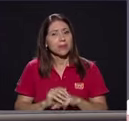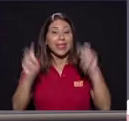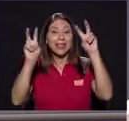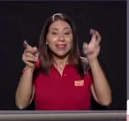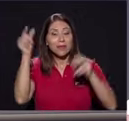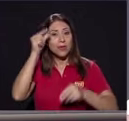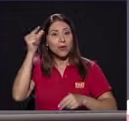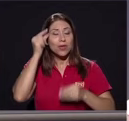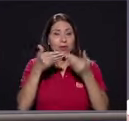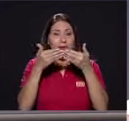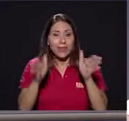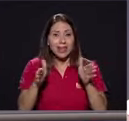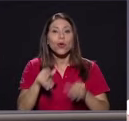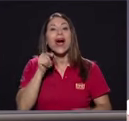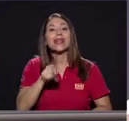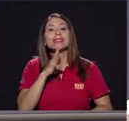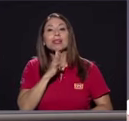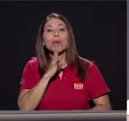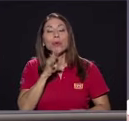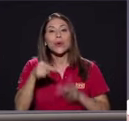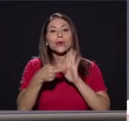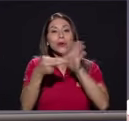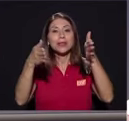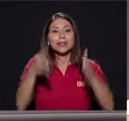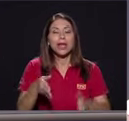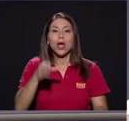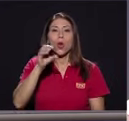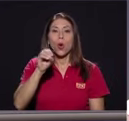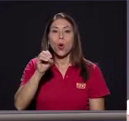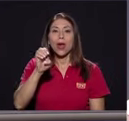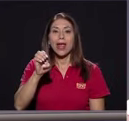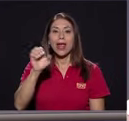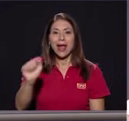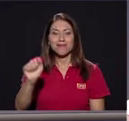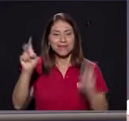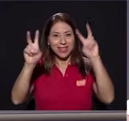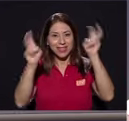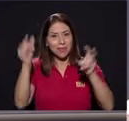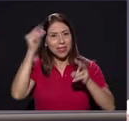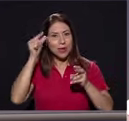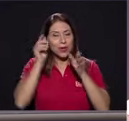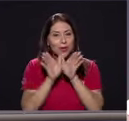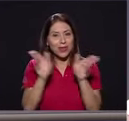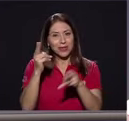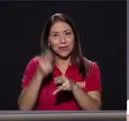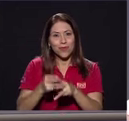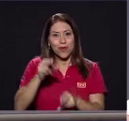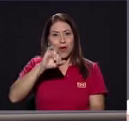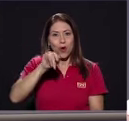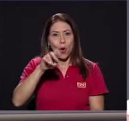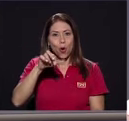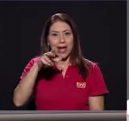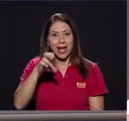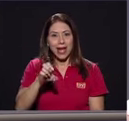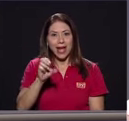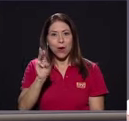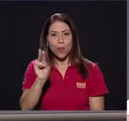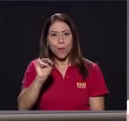en el tema de gobierno abierto. Así lo comentó a una mirada el representante de la OEA en el tema de gobierno abierto, Jorge